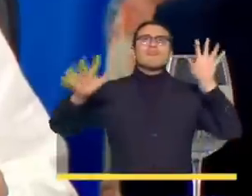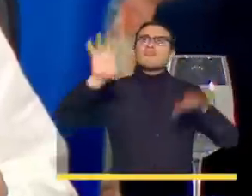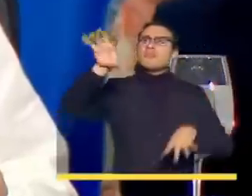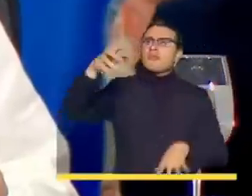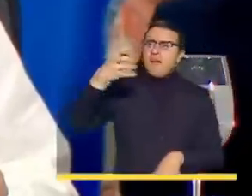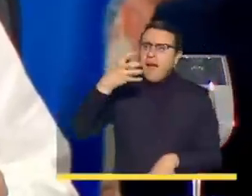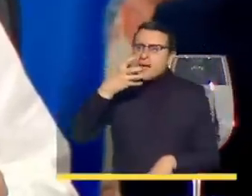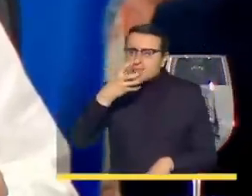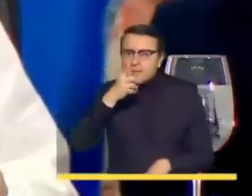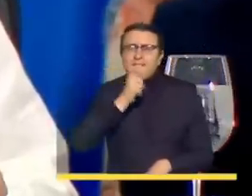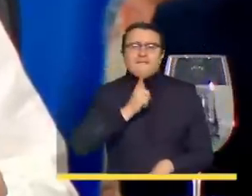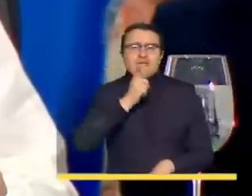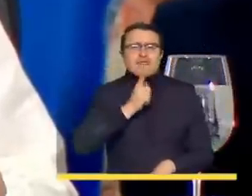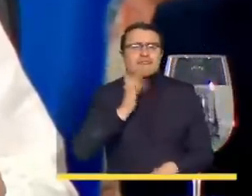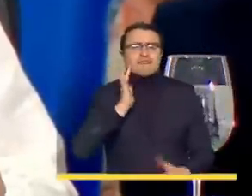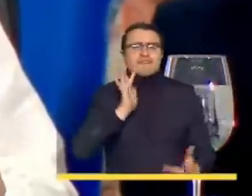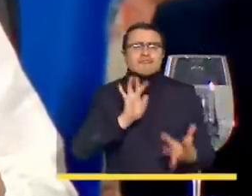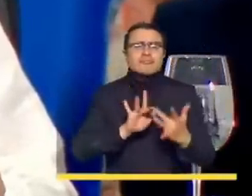frutales y maderables,